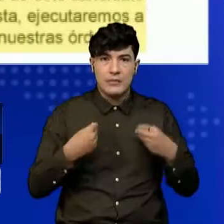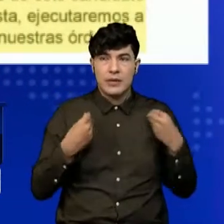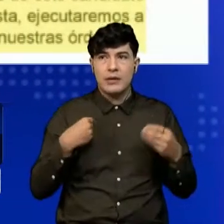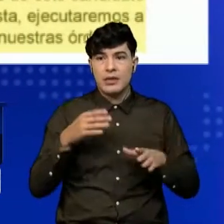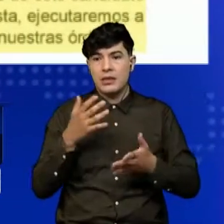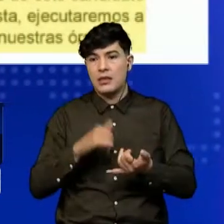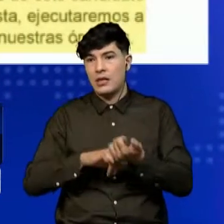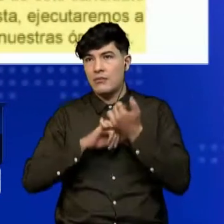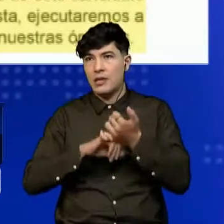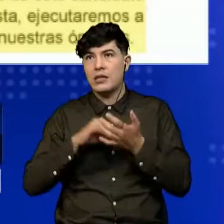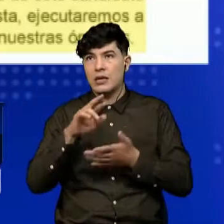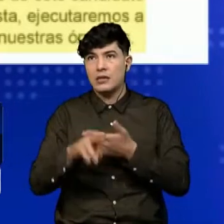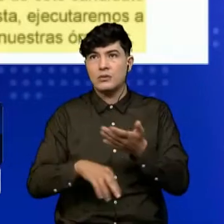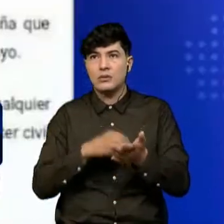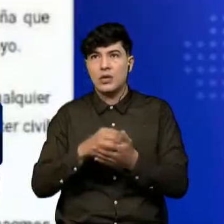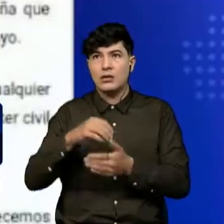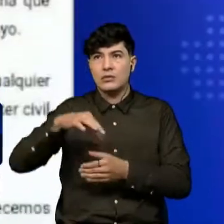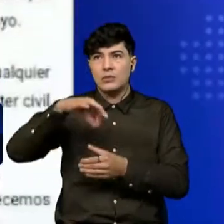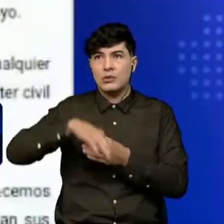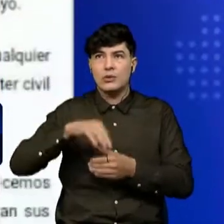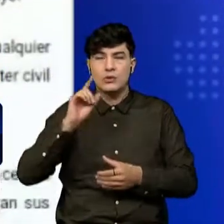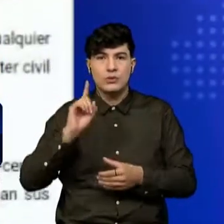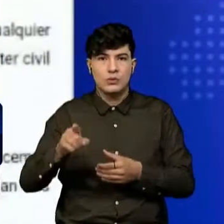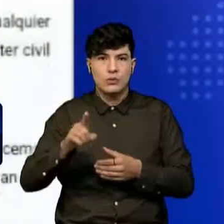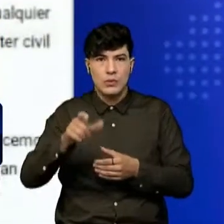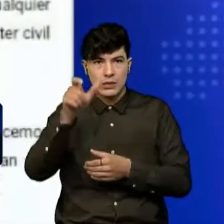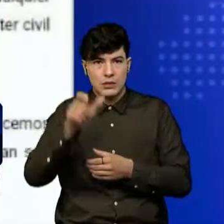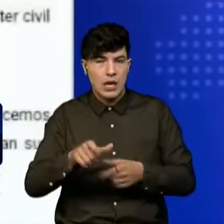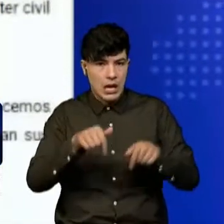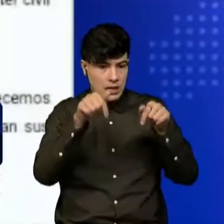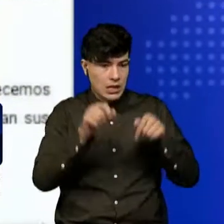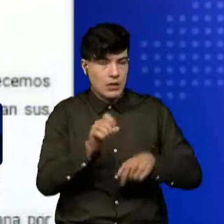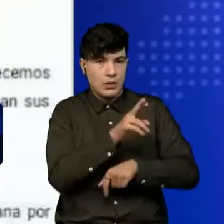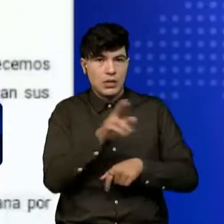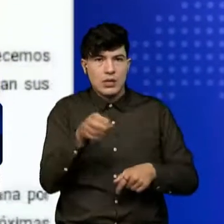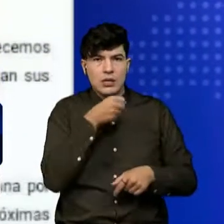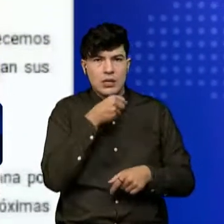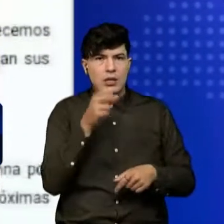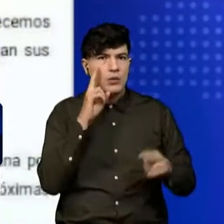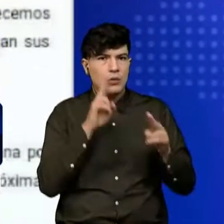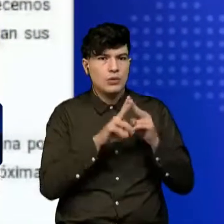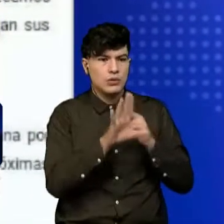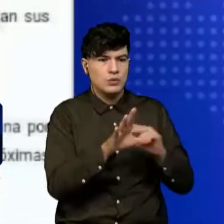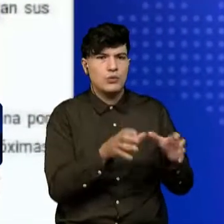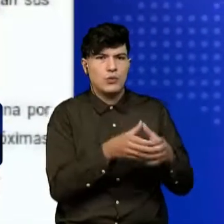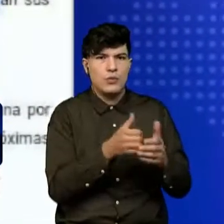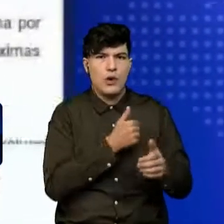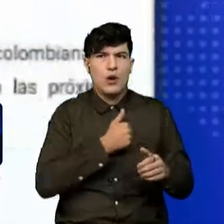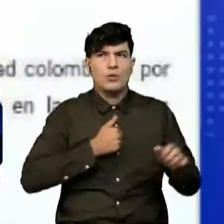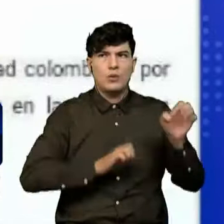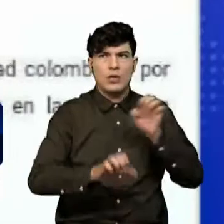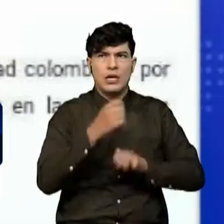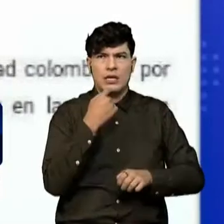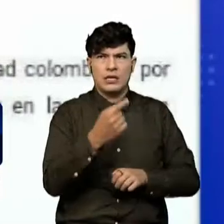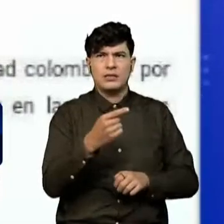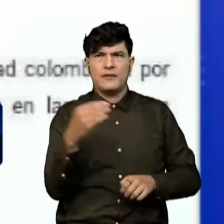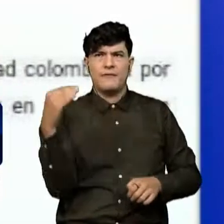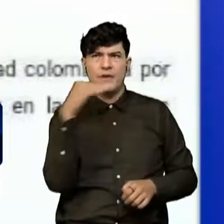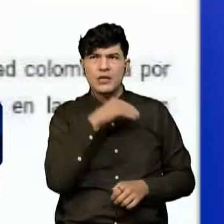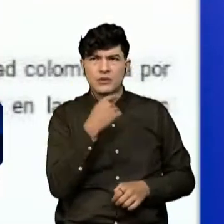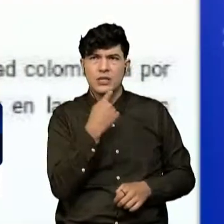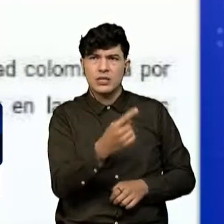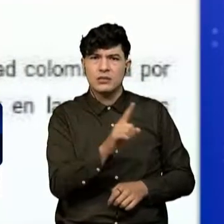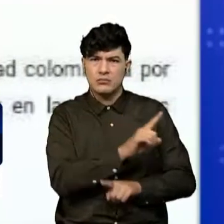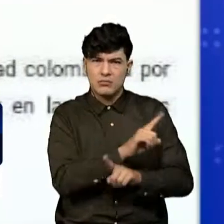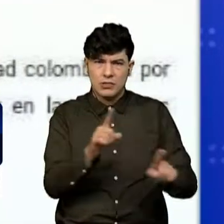resultados electorales de un candidato de la región oriente noticias conoció en las últimas horas que ese grupo de autodefensas desmienten el comunicado y